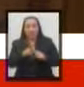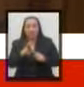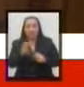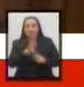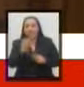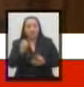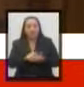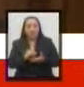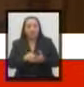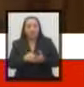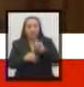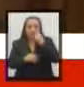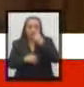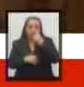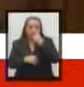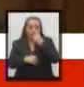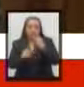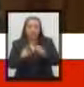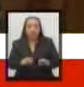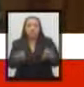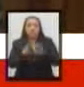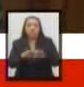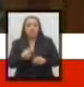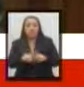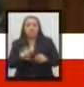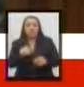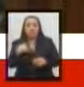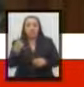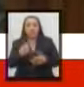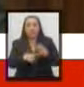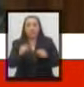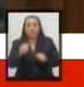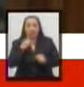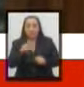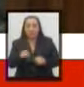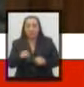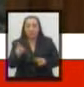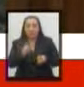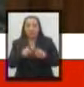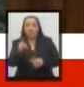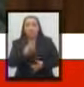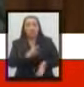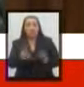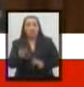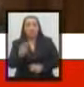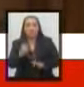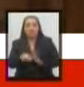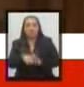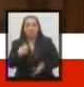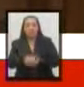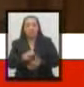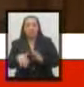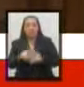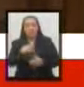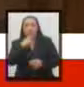veces. No es, eso es muy importante. Lo primero, porque si decimos eso, hasta ahí muere el proyecto. Imagínense pagándole salario a todas las amas